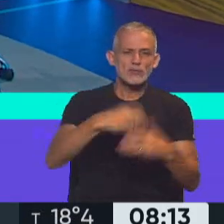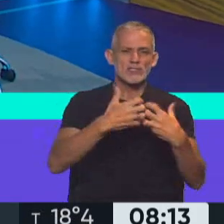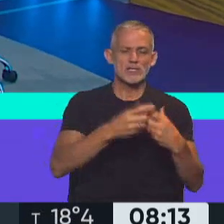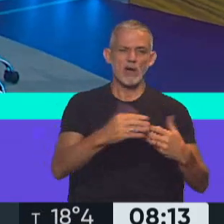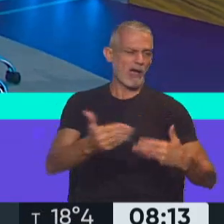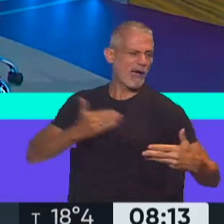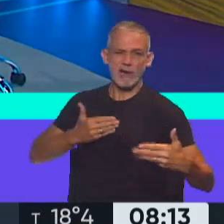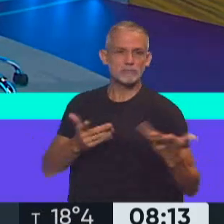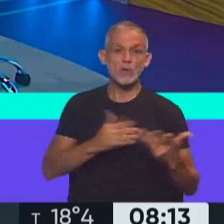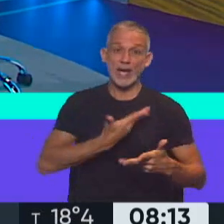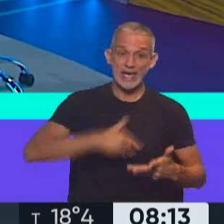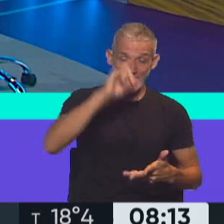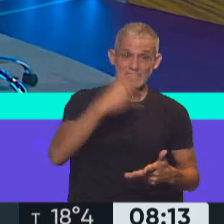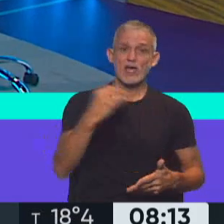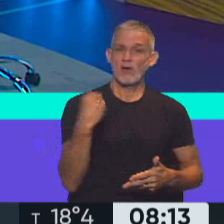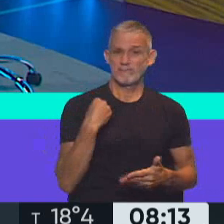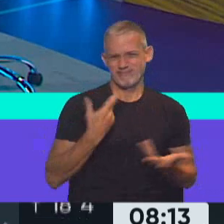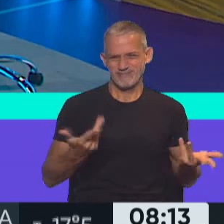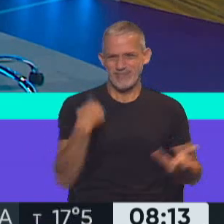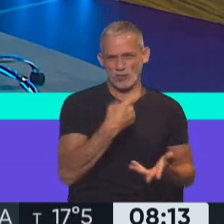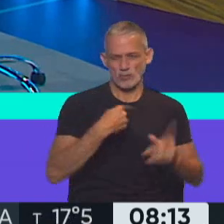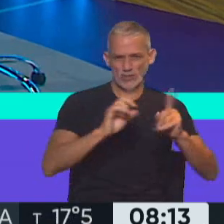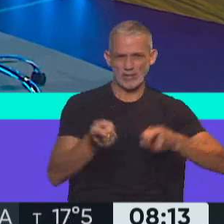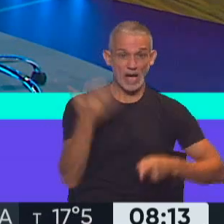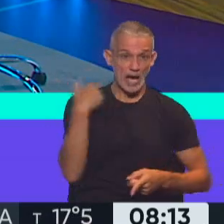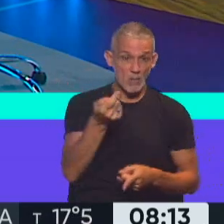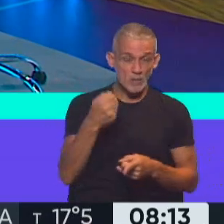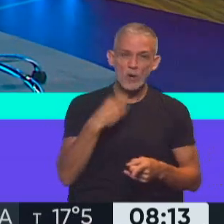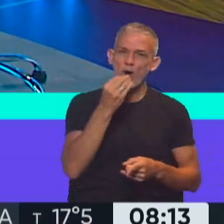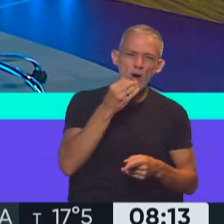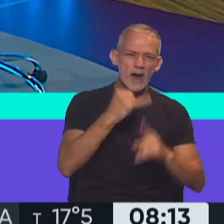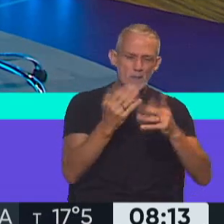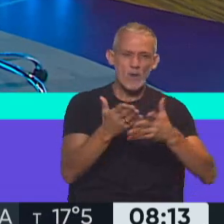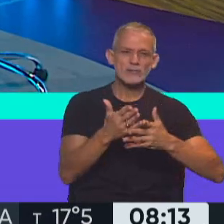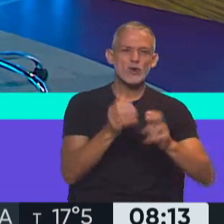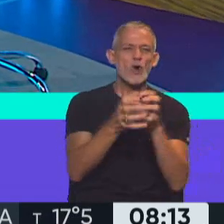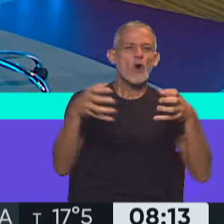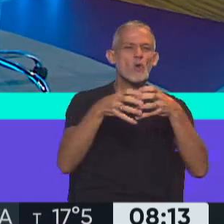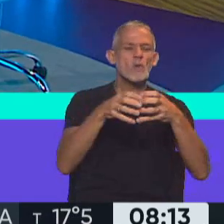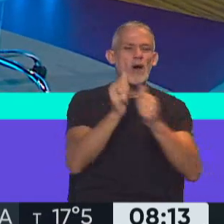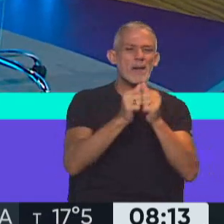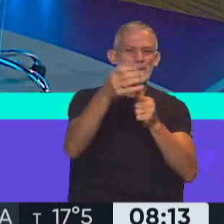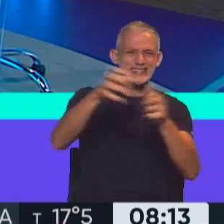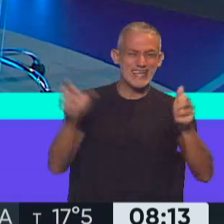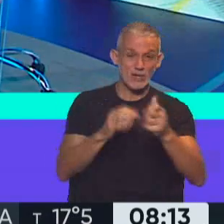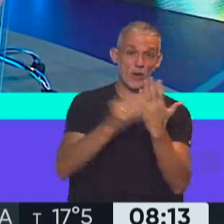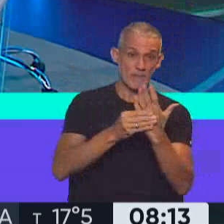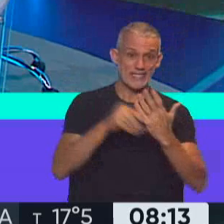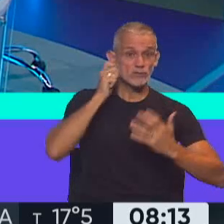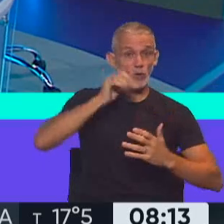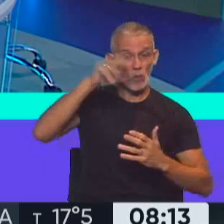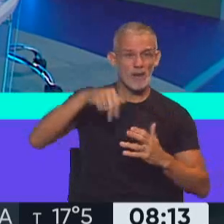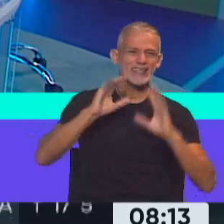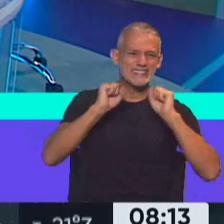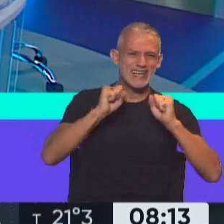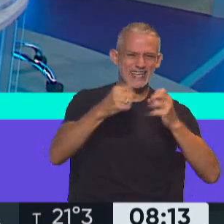que obviamente el Estado nos convoque. Yo hace pocos días estuve almorzando con un grupo de empresarios, con Martín Guzmán, con el ministro y con los